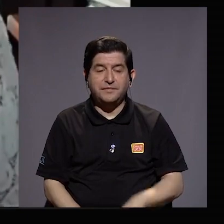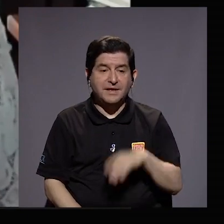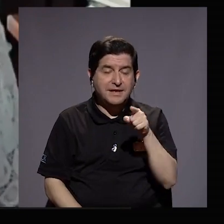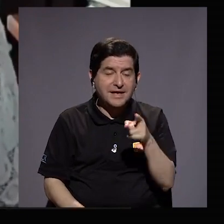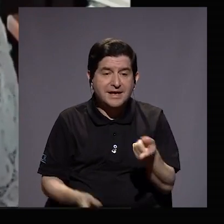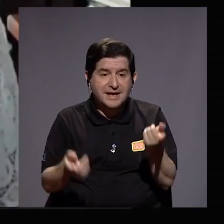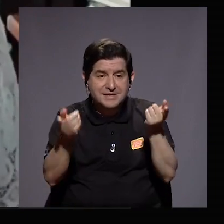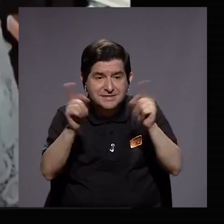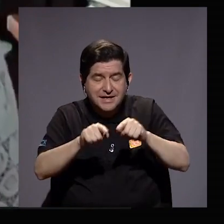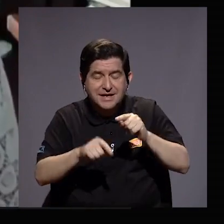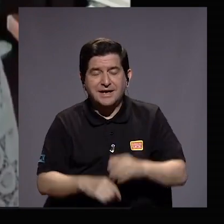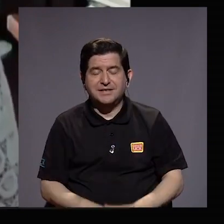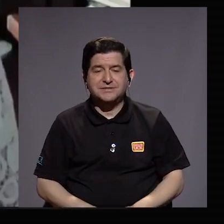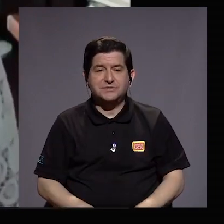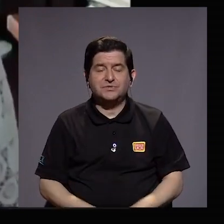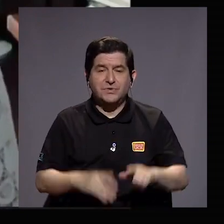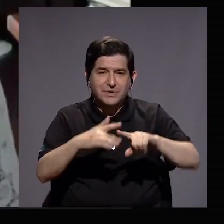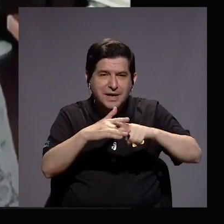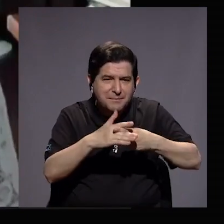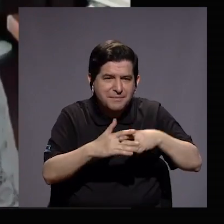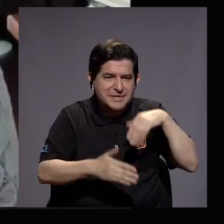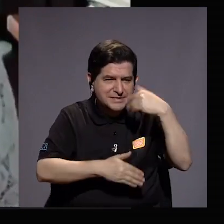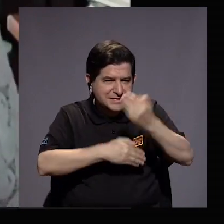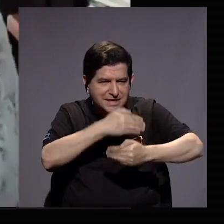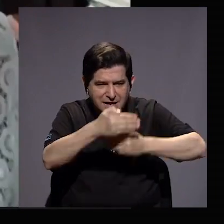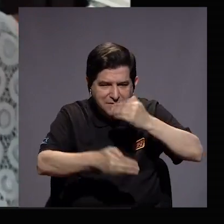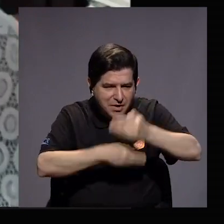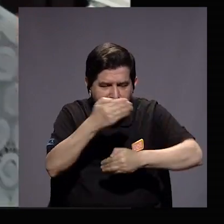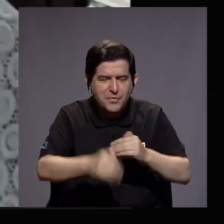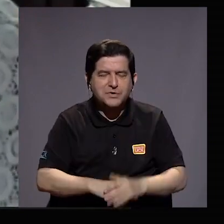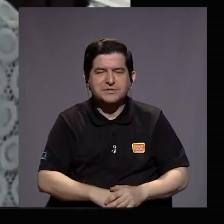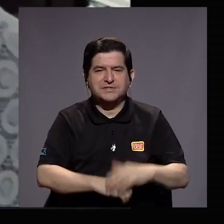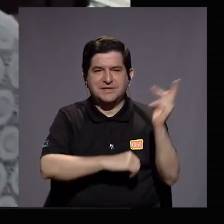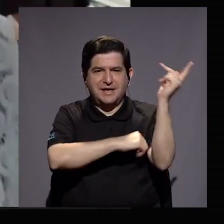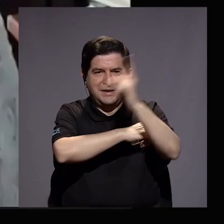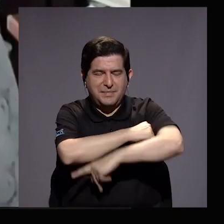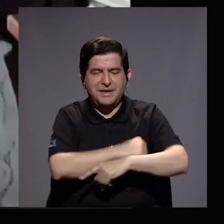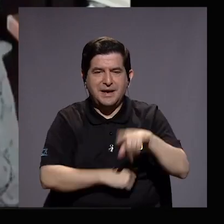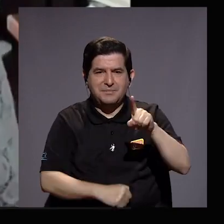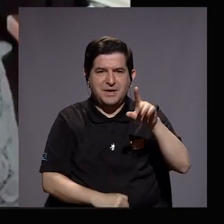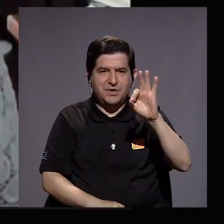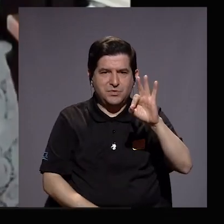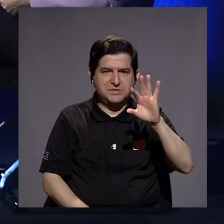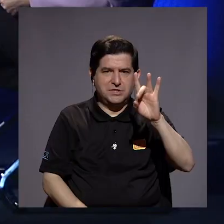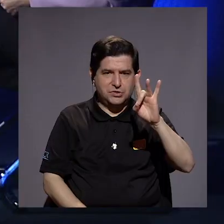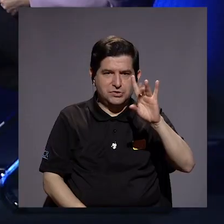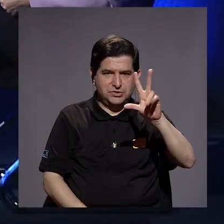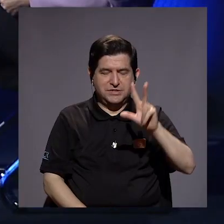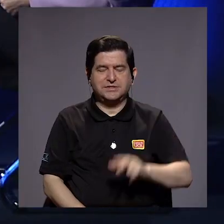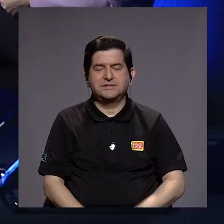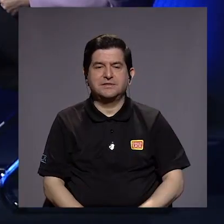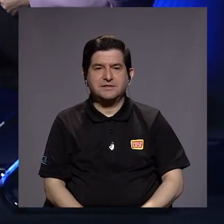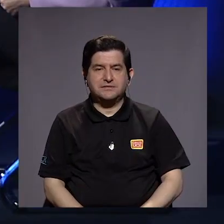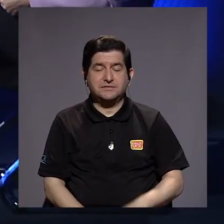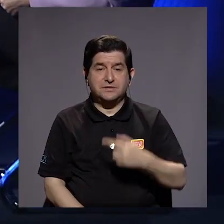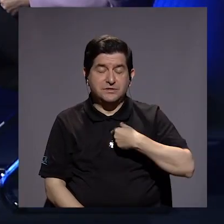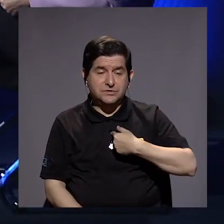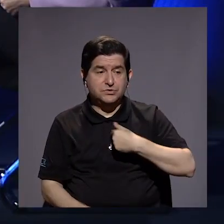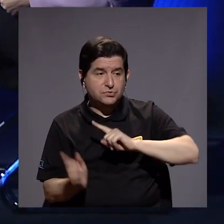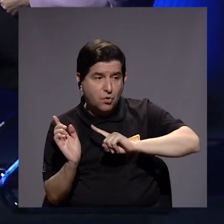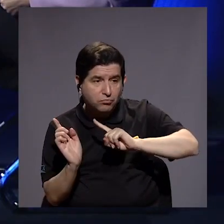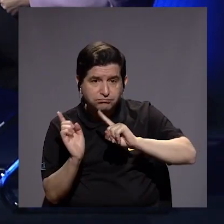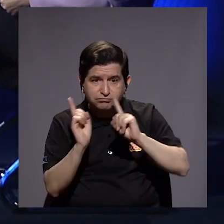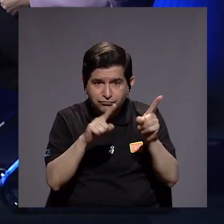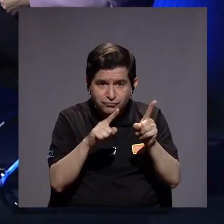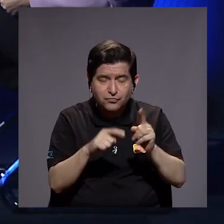Código Penal, del Código Procesal Penal de 1973. Entonces, yo me fui a